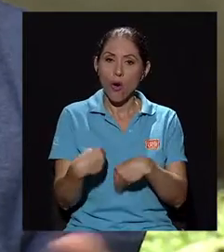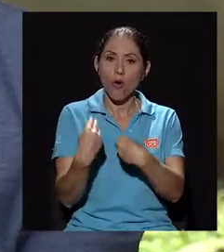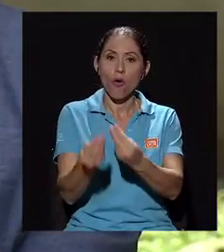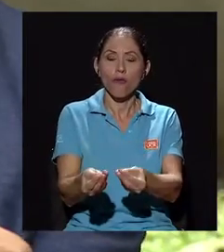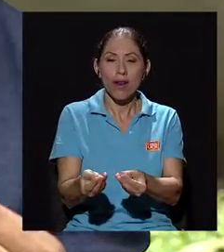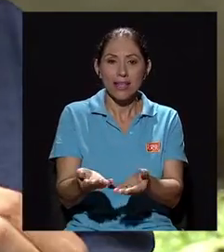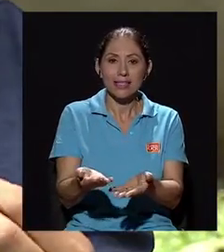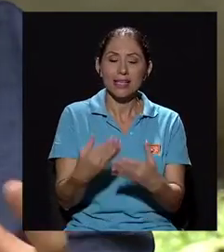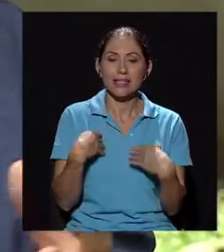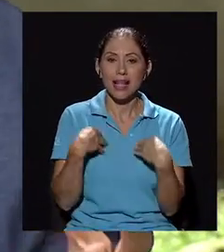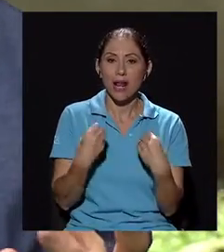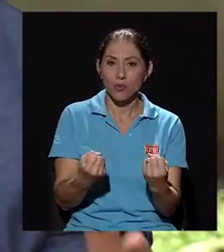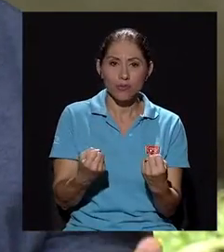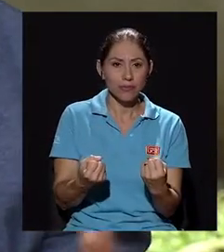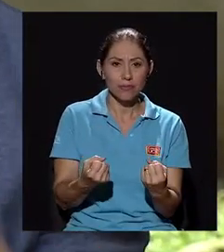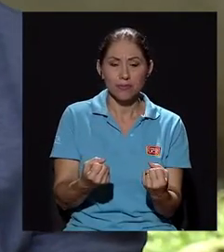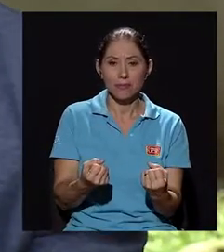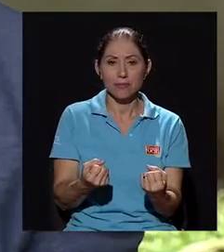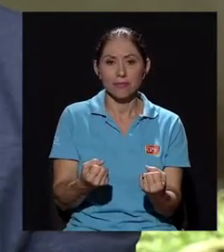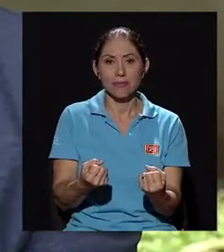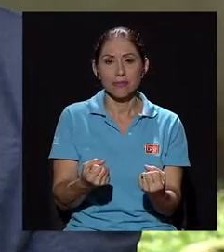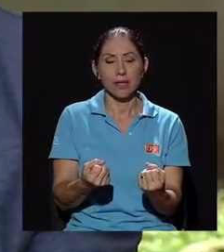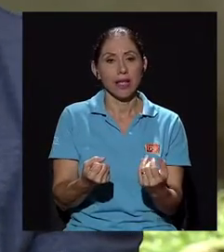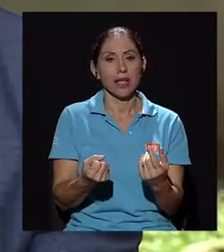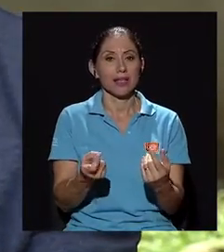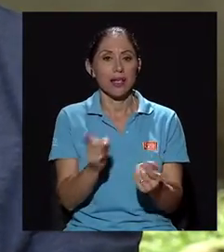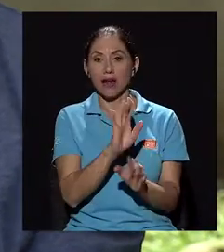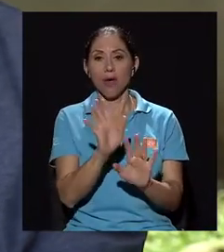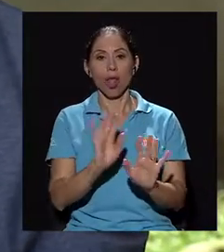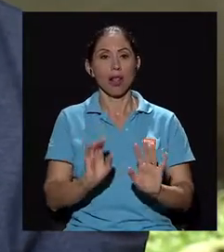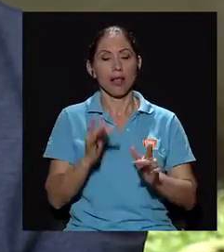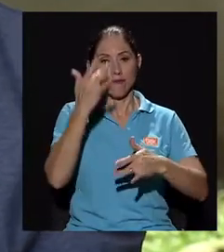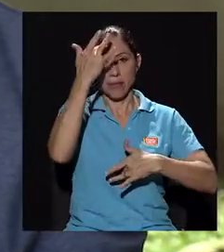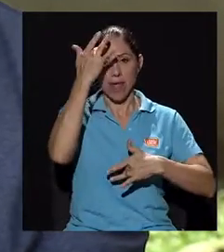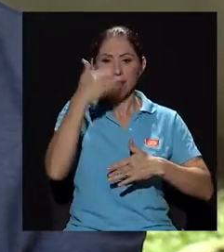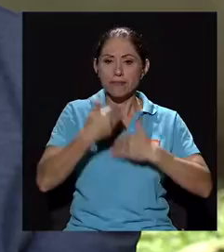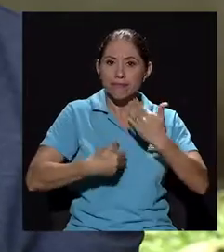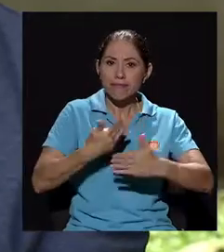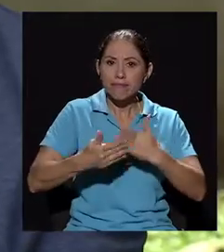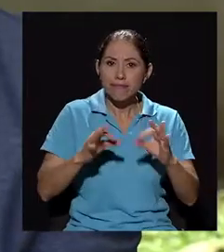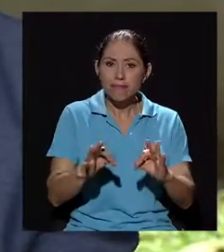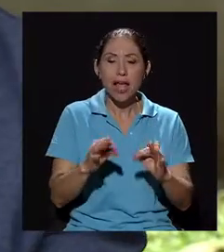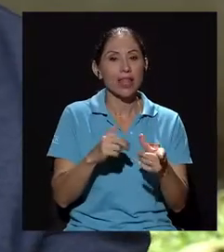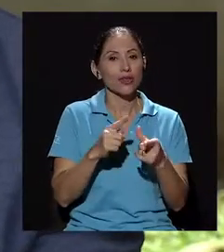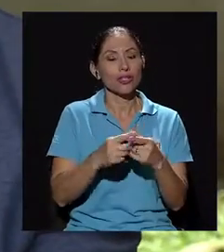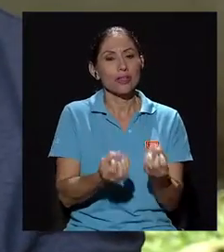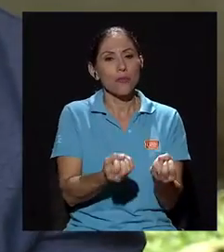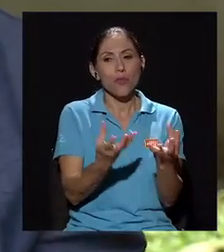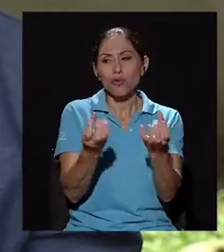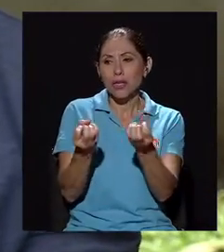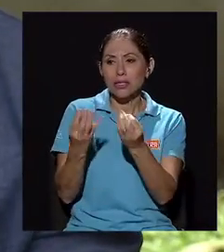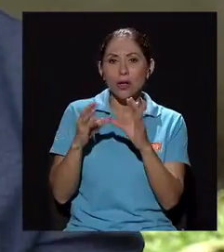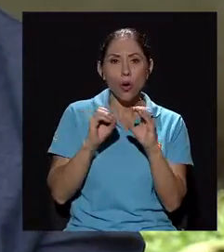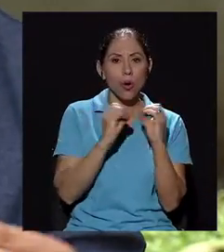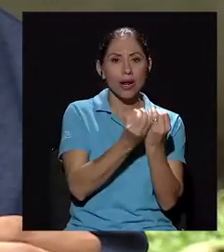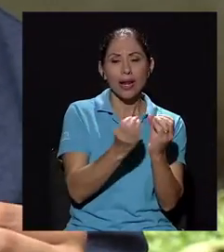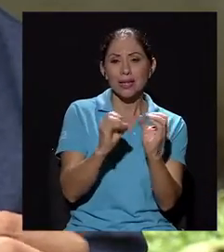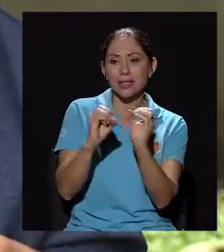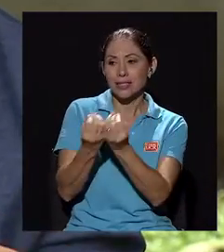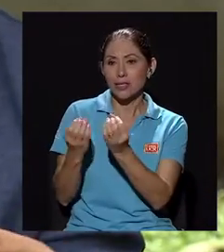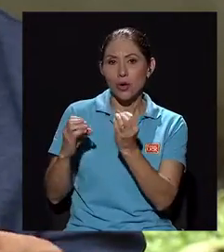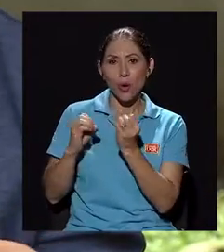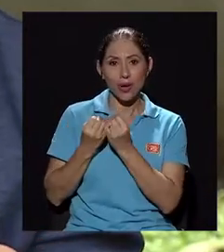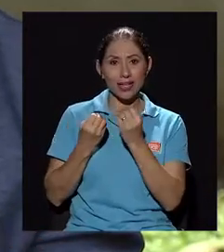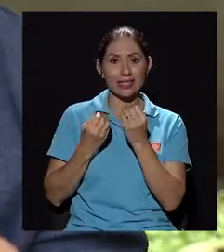¿verdad?, salud más allá, ¿verdad?, de la enfermedad. Entonces, muchas de las organizaciones que han ido apareciendo después